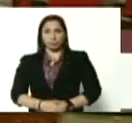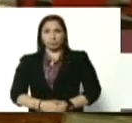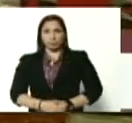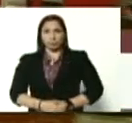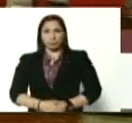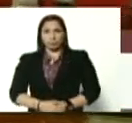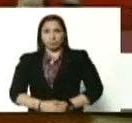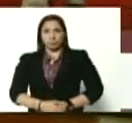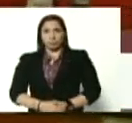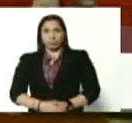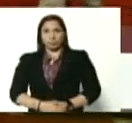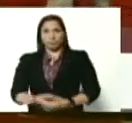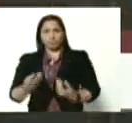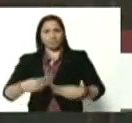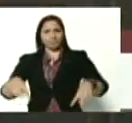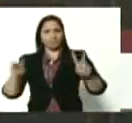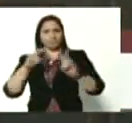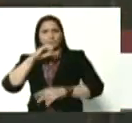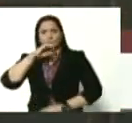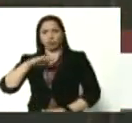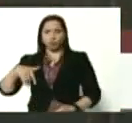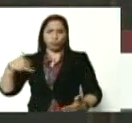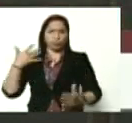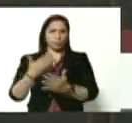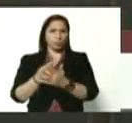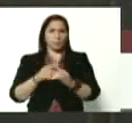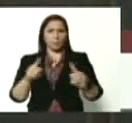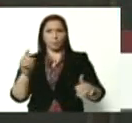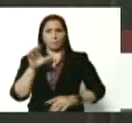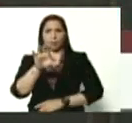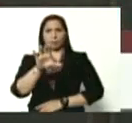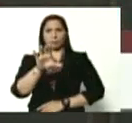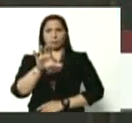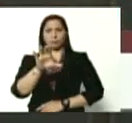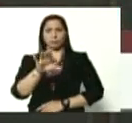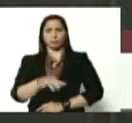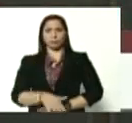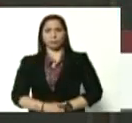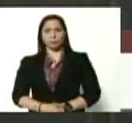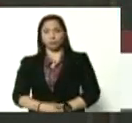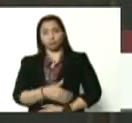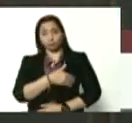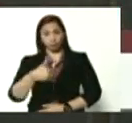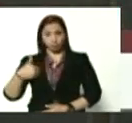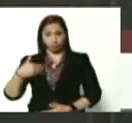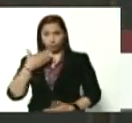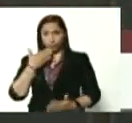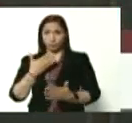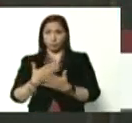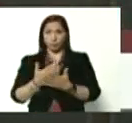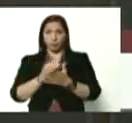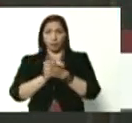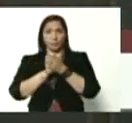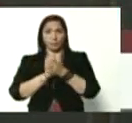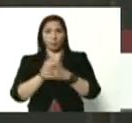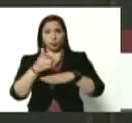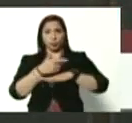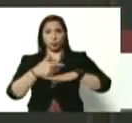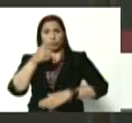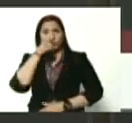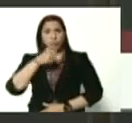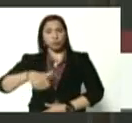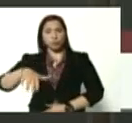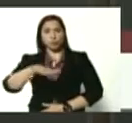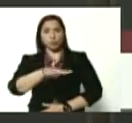de mucho valor histórico para la patria quiero agradecer al señor gobernador al pueblo del zulia